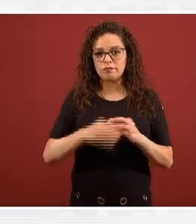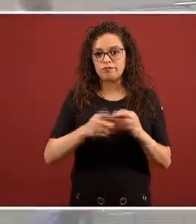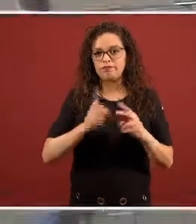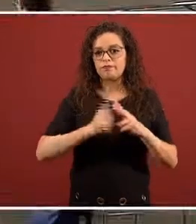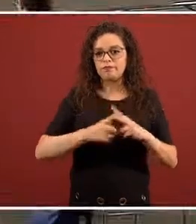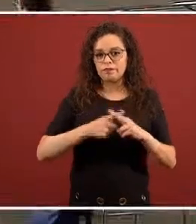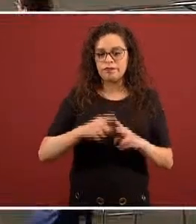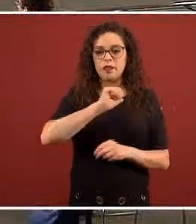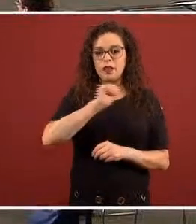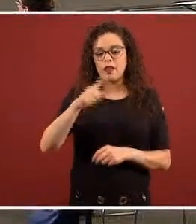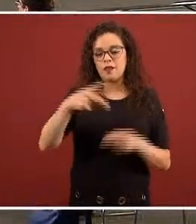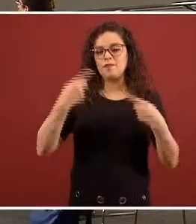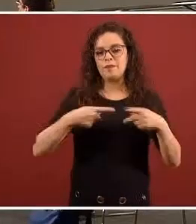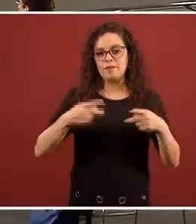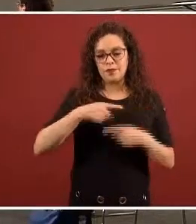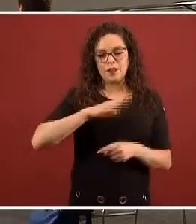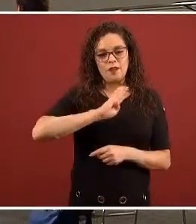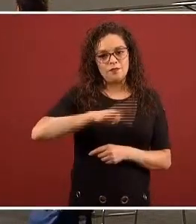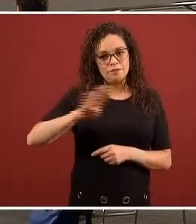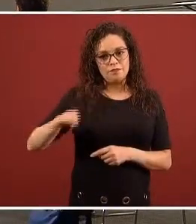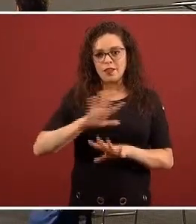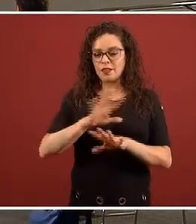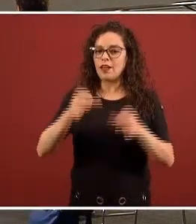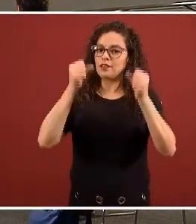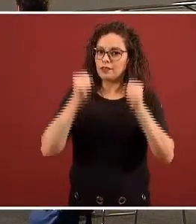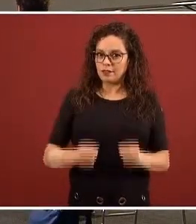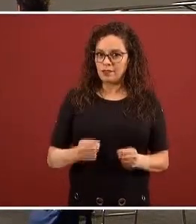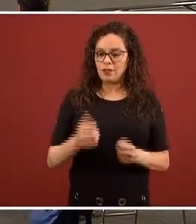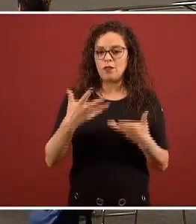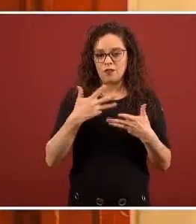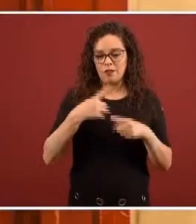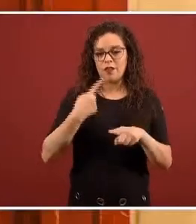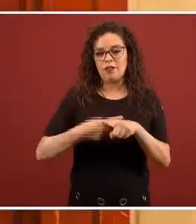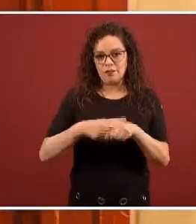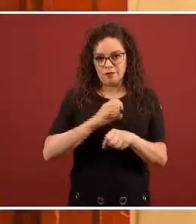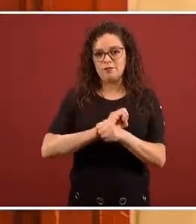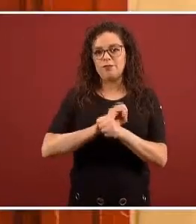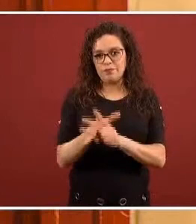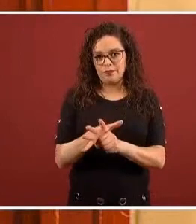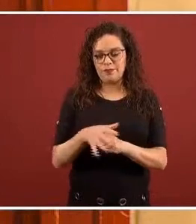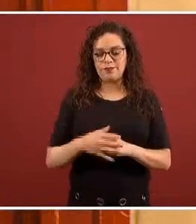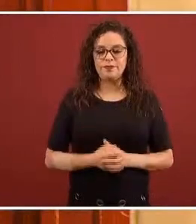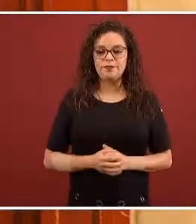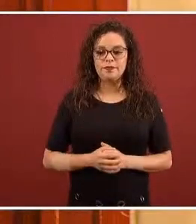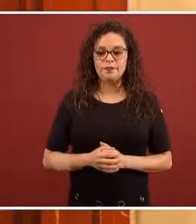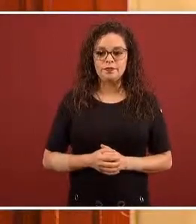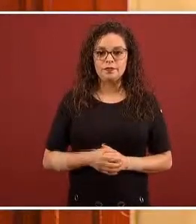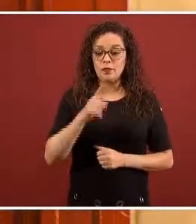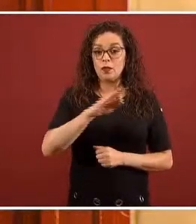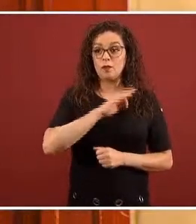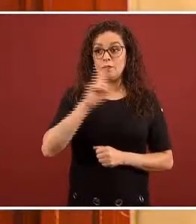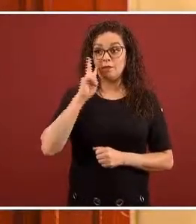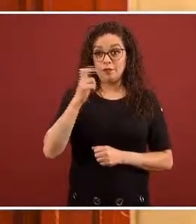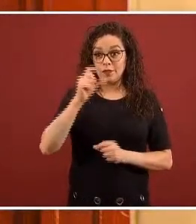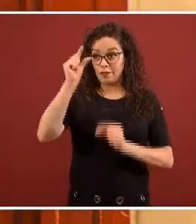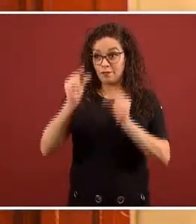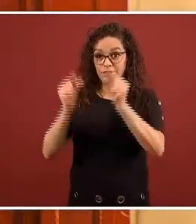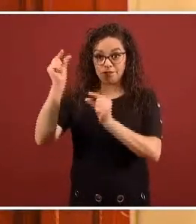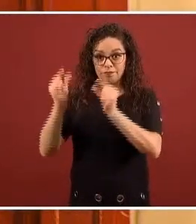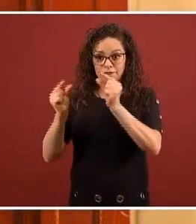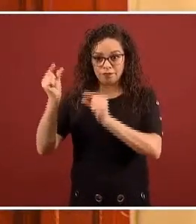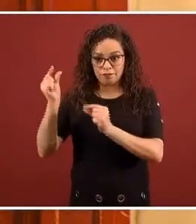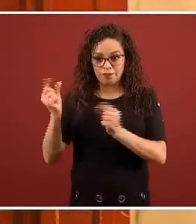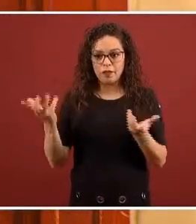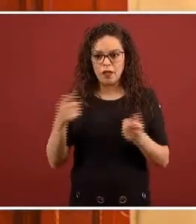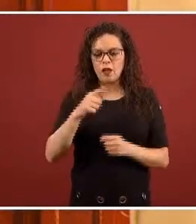de defunciones confirmadas. Si ustedes empiezan a analizar un poco los gráficos, sabemos que se comparten y están a